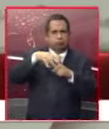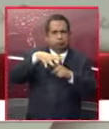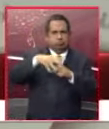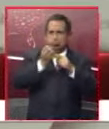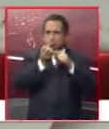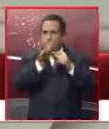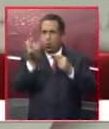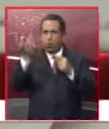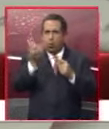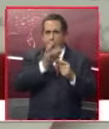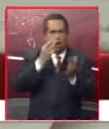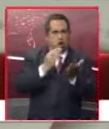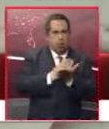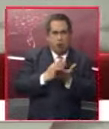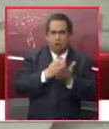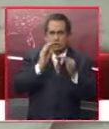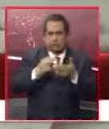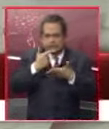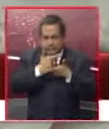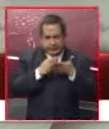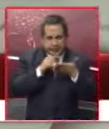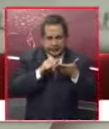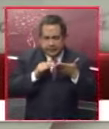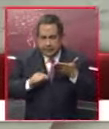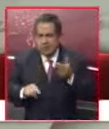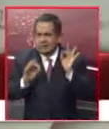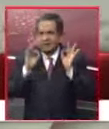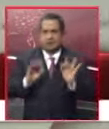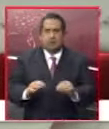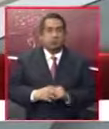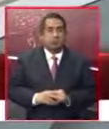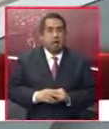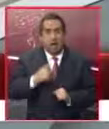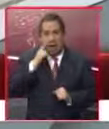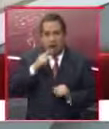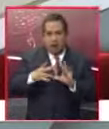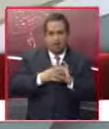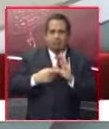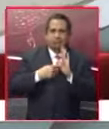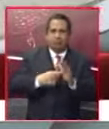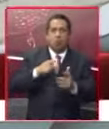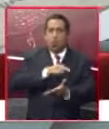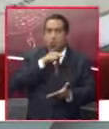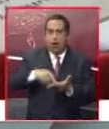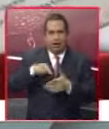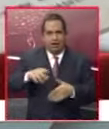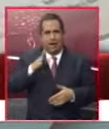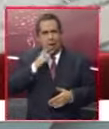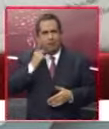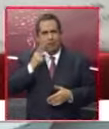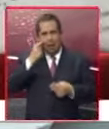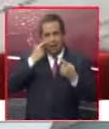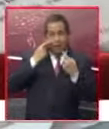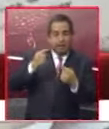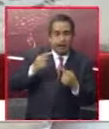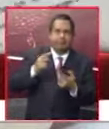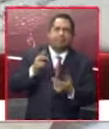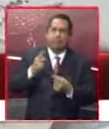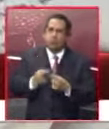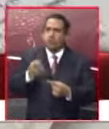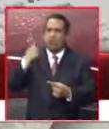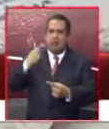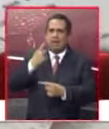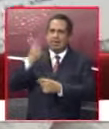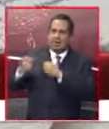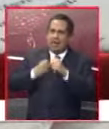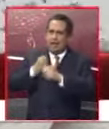en documentos de inventario. Estos y otros documentos se exhiben en el Palacio Legislativo de San Lázaro a 100 años del